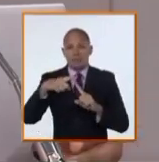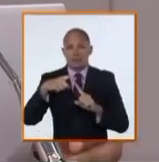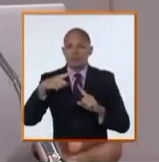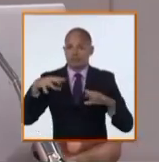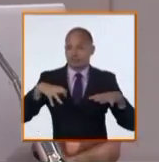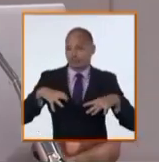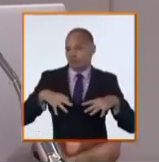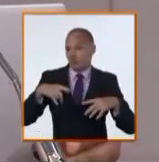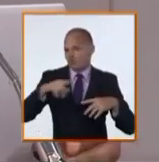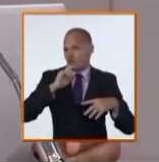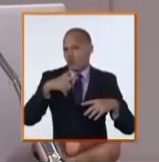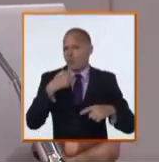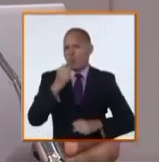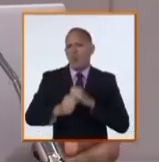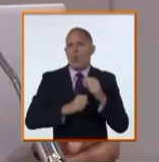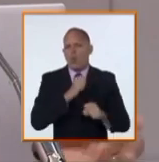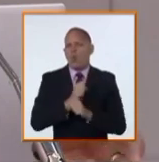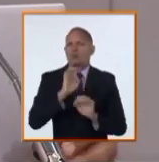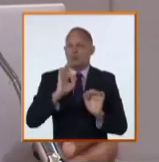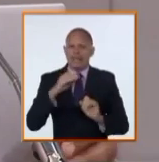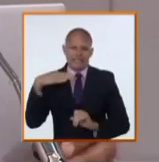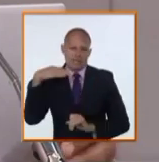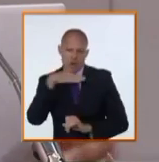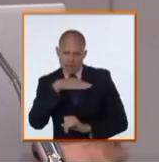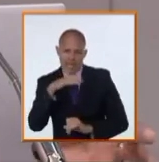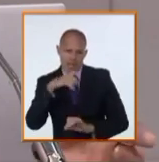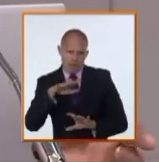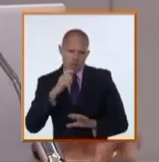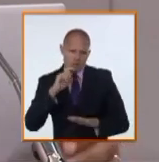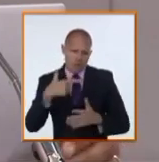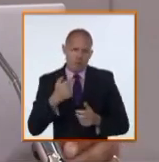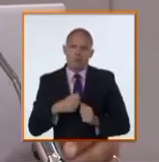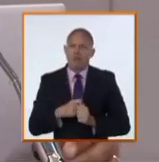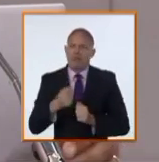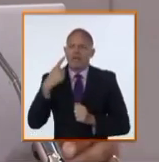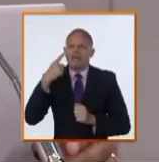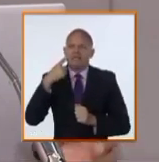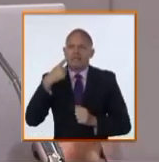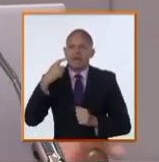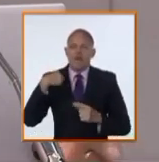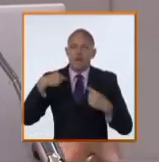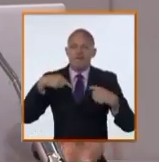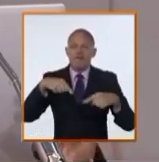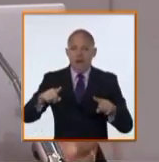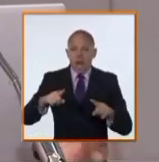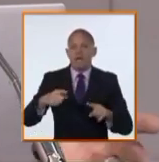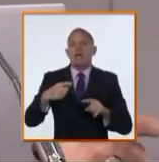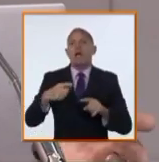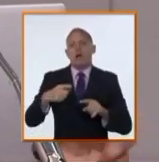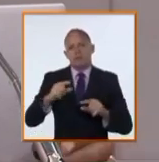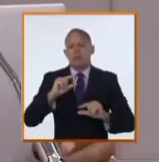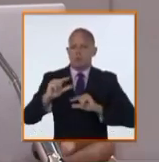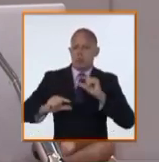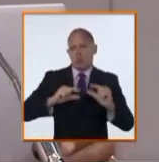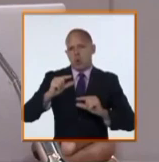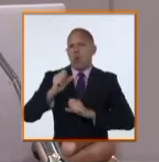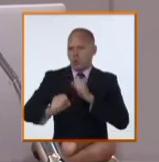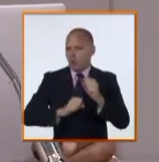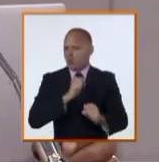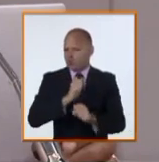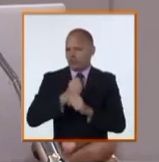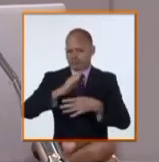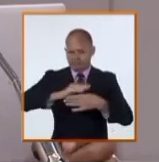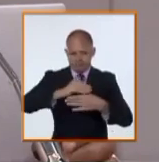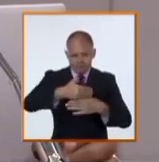antes durante y después de visitar su destino por tanto los gestores turísticos han tenido que adaptarse a esta nueva tendencia